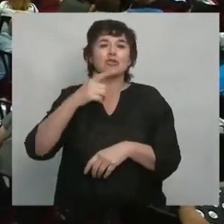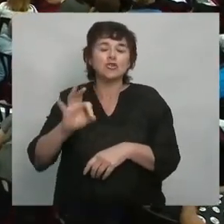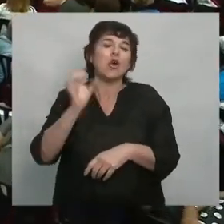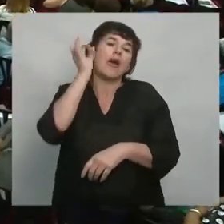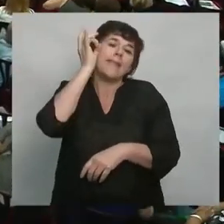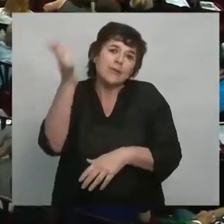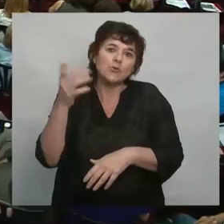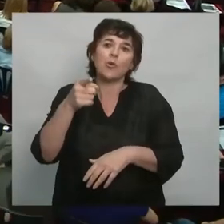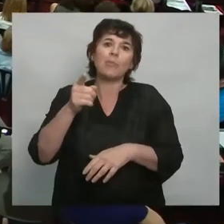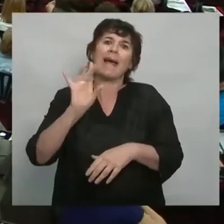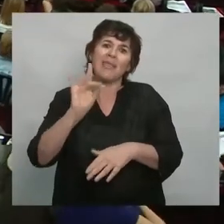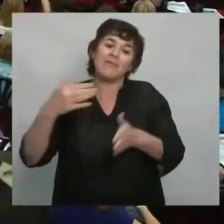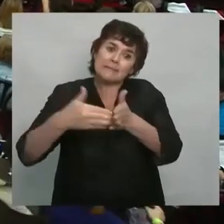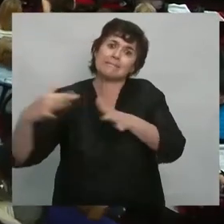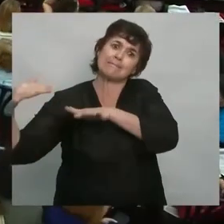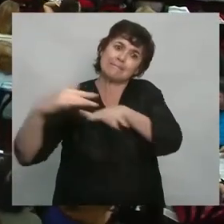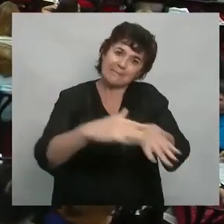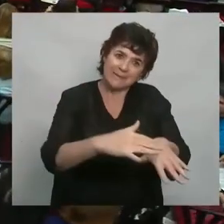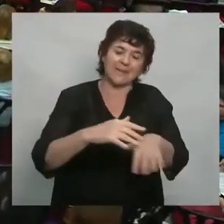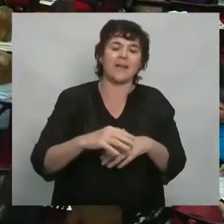dificultades al entrar. Estamos aquí.